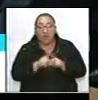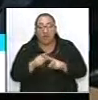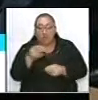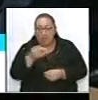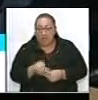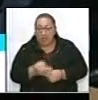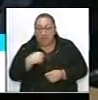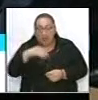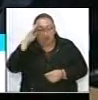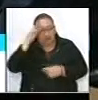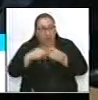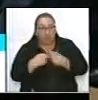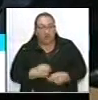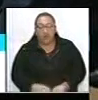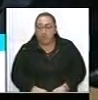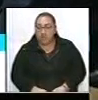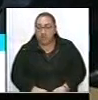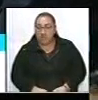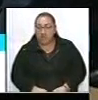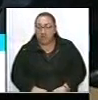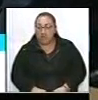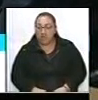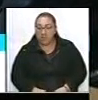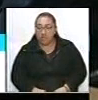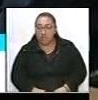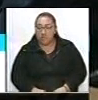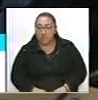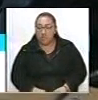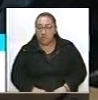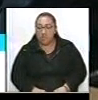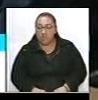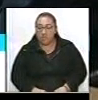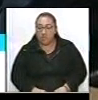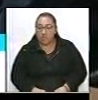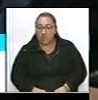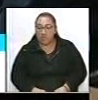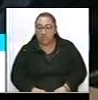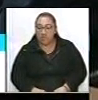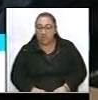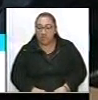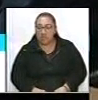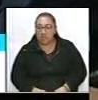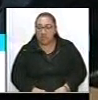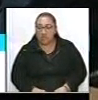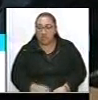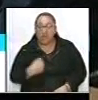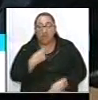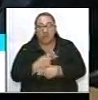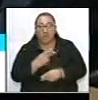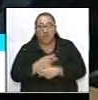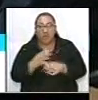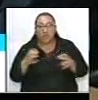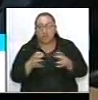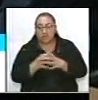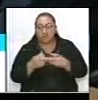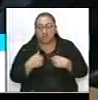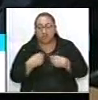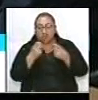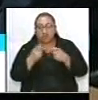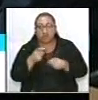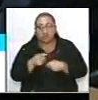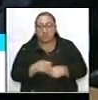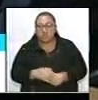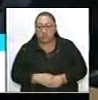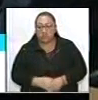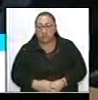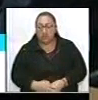verdad que la Policía Nacional tiene como función la prevención de los delitos y faltas. Tenemos que regular esto